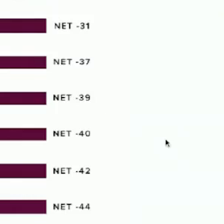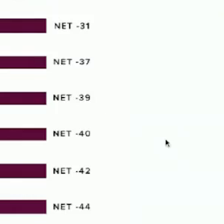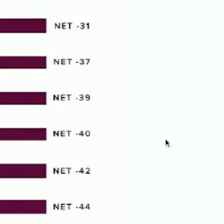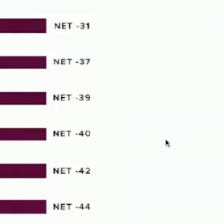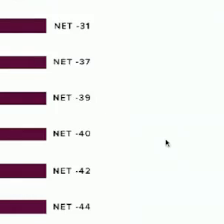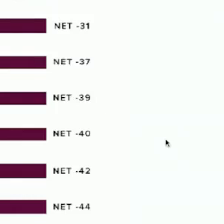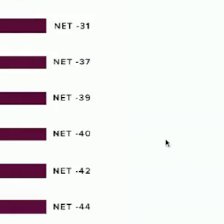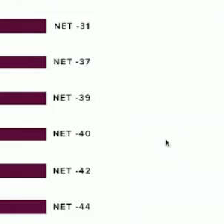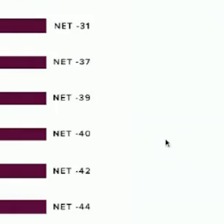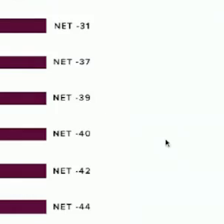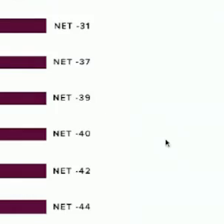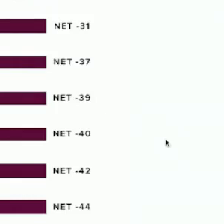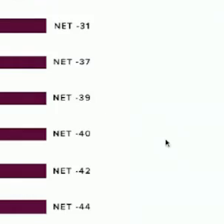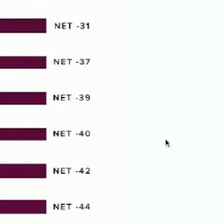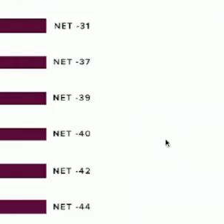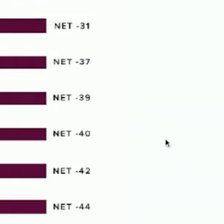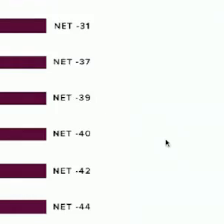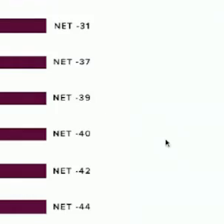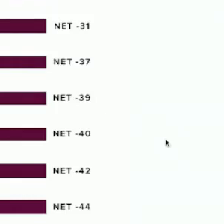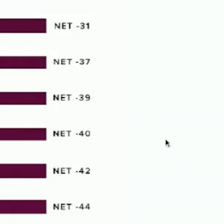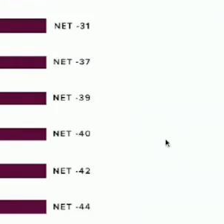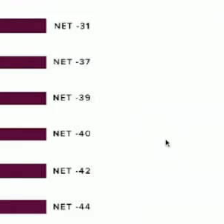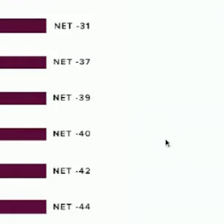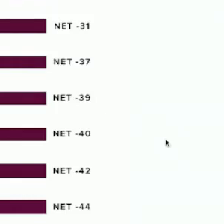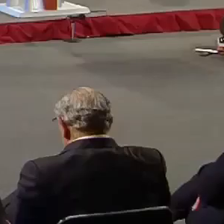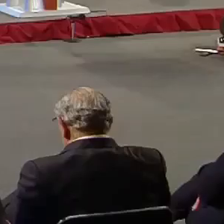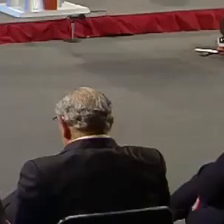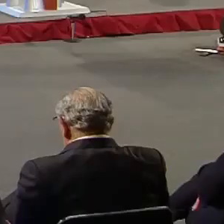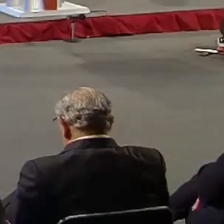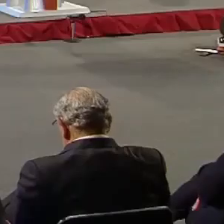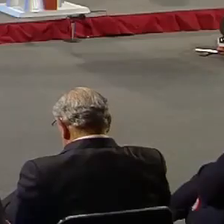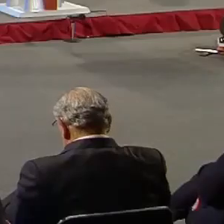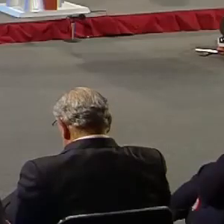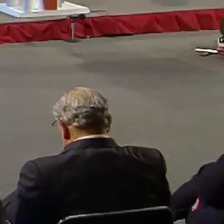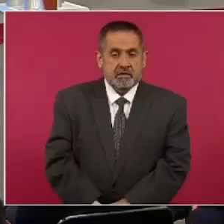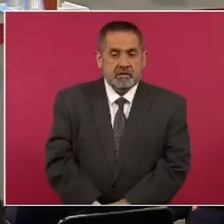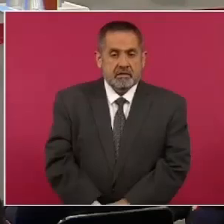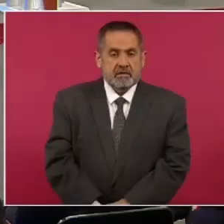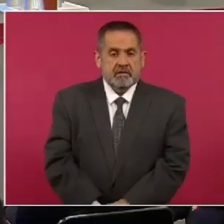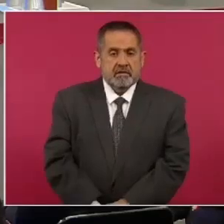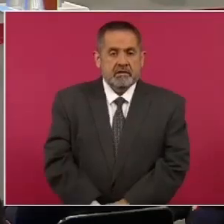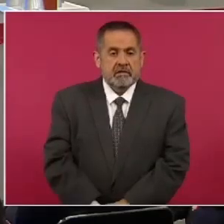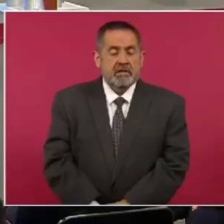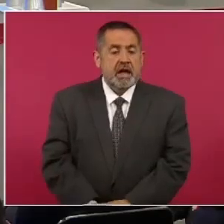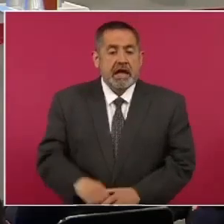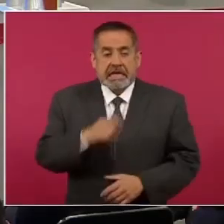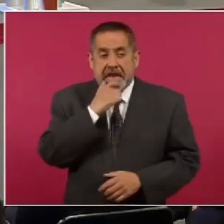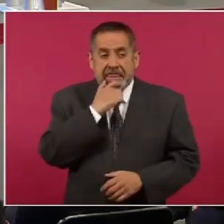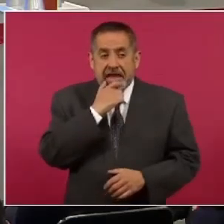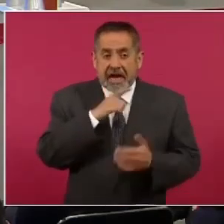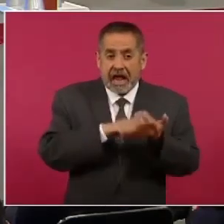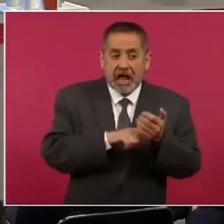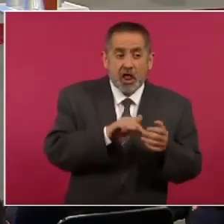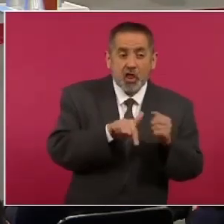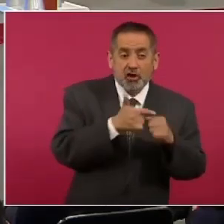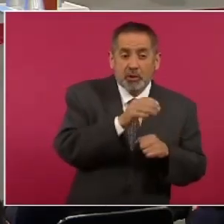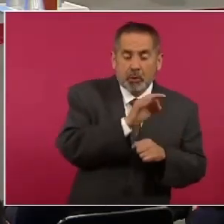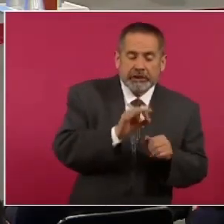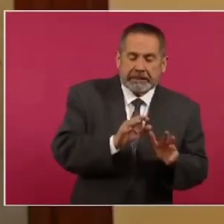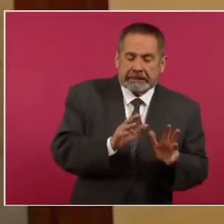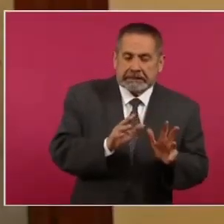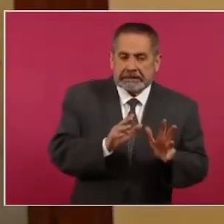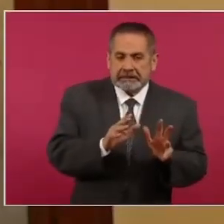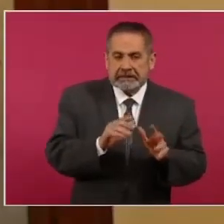Ya va para adelante. Llegó a tener 12% de aceptación,